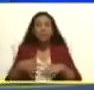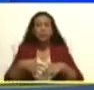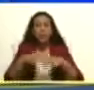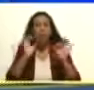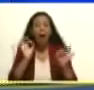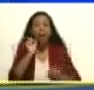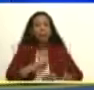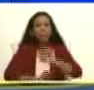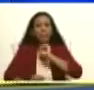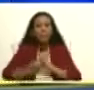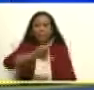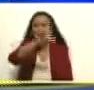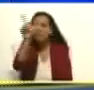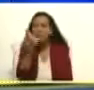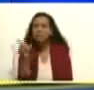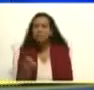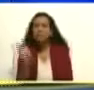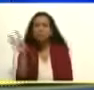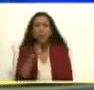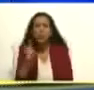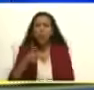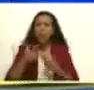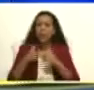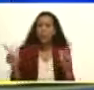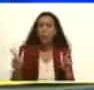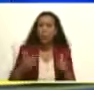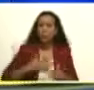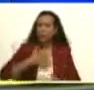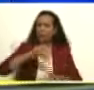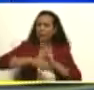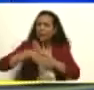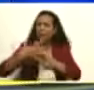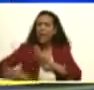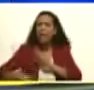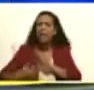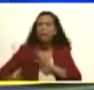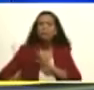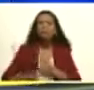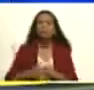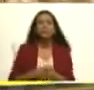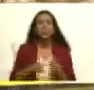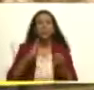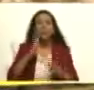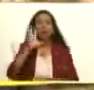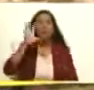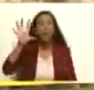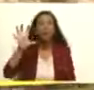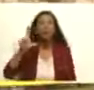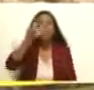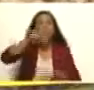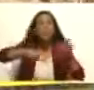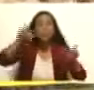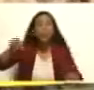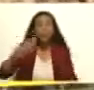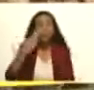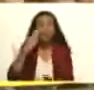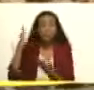en defensa de la paz, la independencia, la soberanía, en defensa de la patria, milicianos y